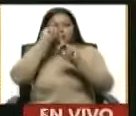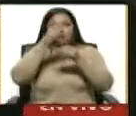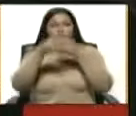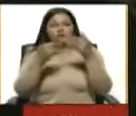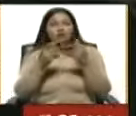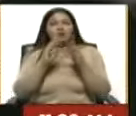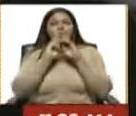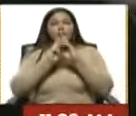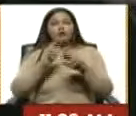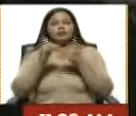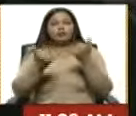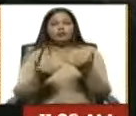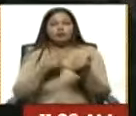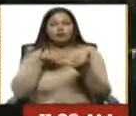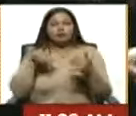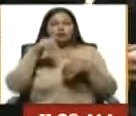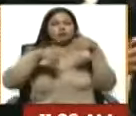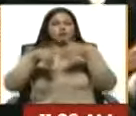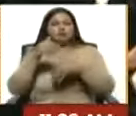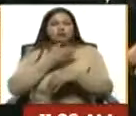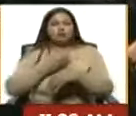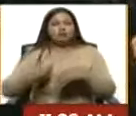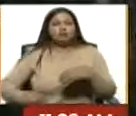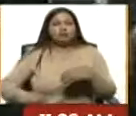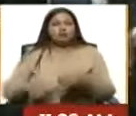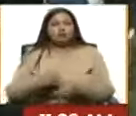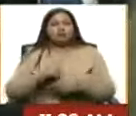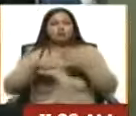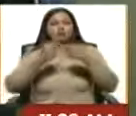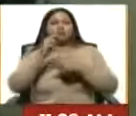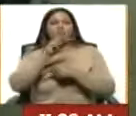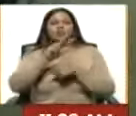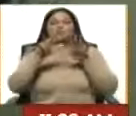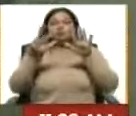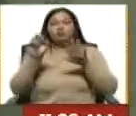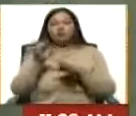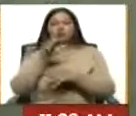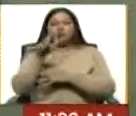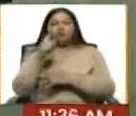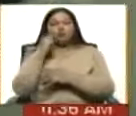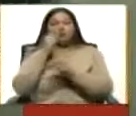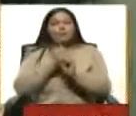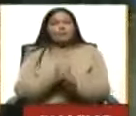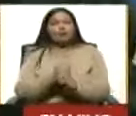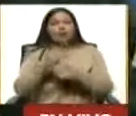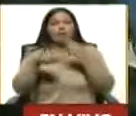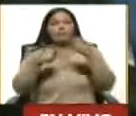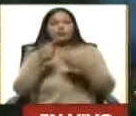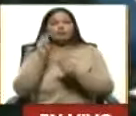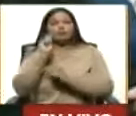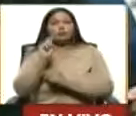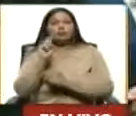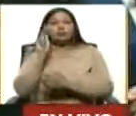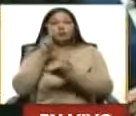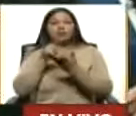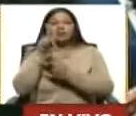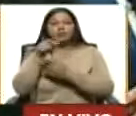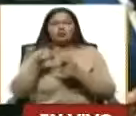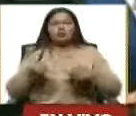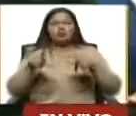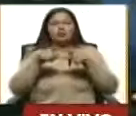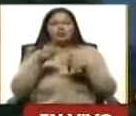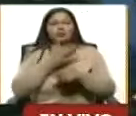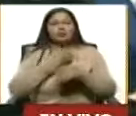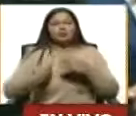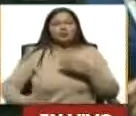de los resultados de las elecciones presidenciales del próximo 28 de julio. Espera que en próximos minutos llegue también a estos espacios